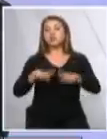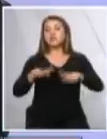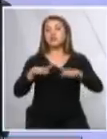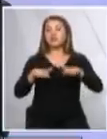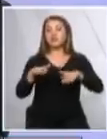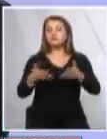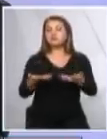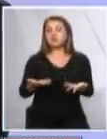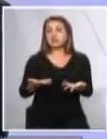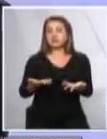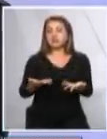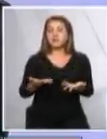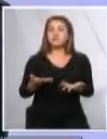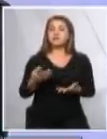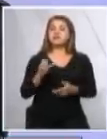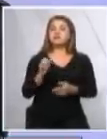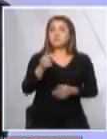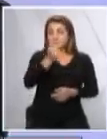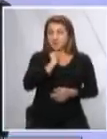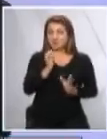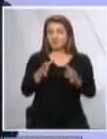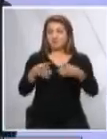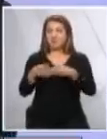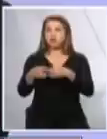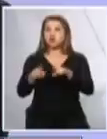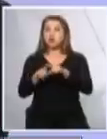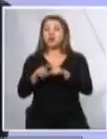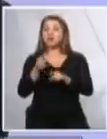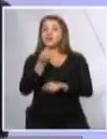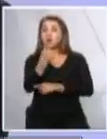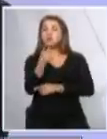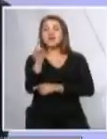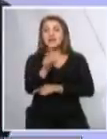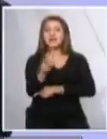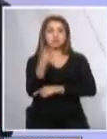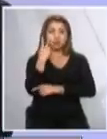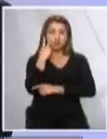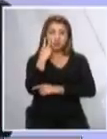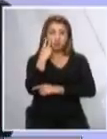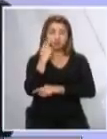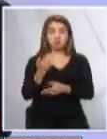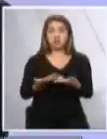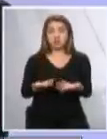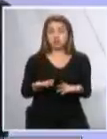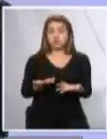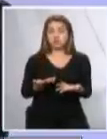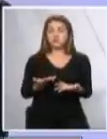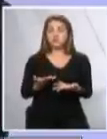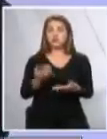dependen, son privativos en la denuncia del Servicio de Impuestos Internos. Por tanto,